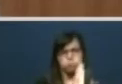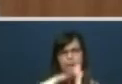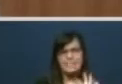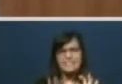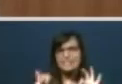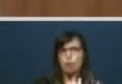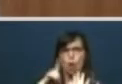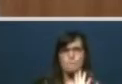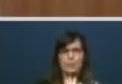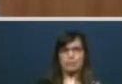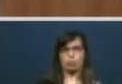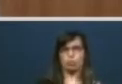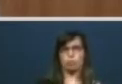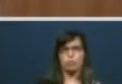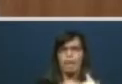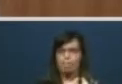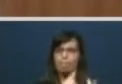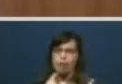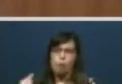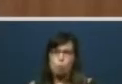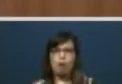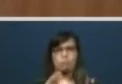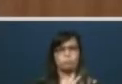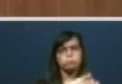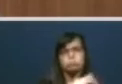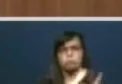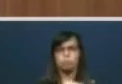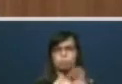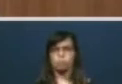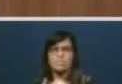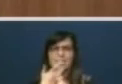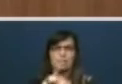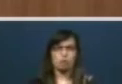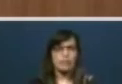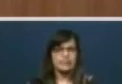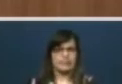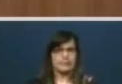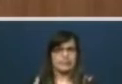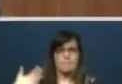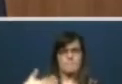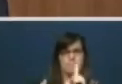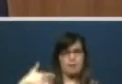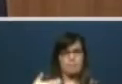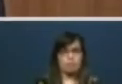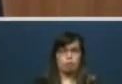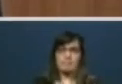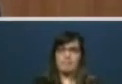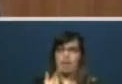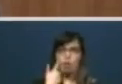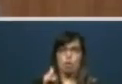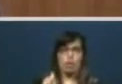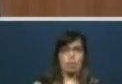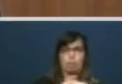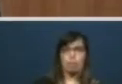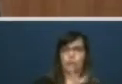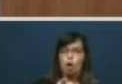individualizados para cada mujer víctima de la violencia y que implicará por tanto la coordinación de las actuaciones